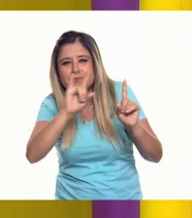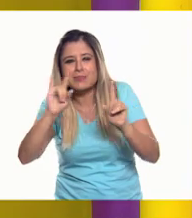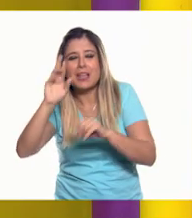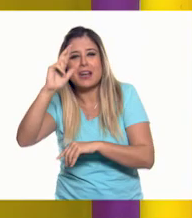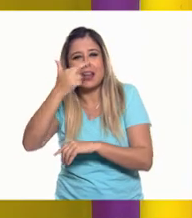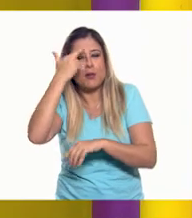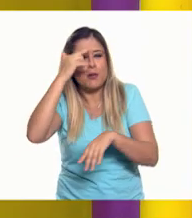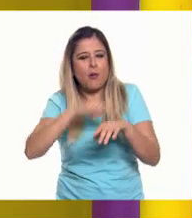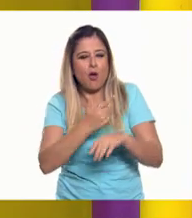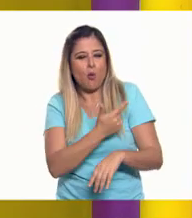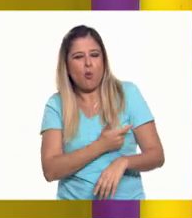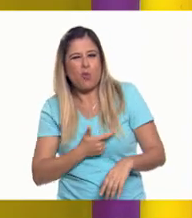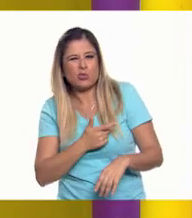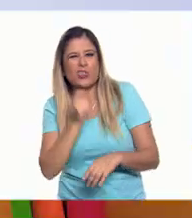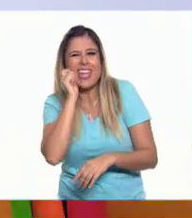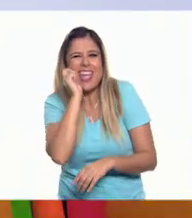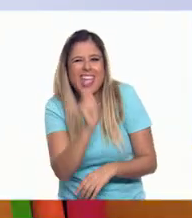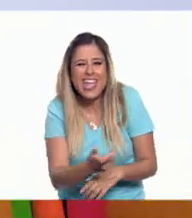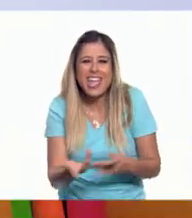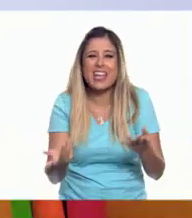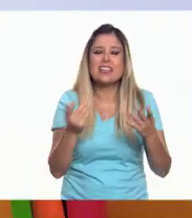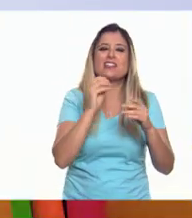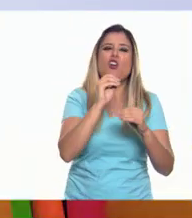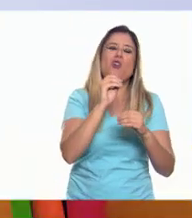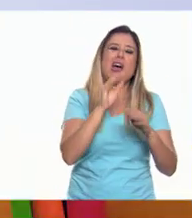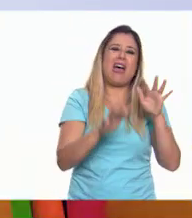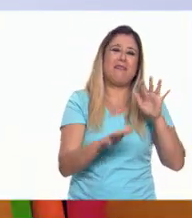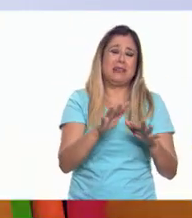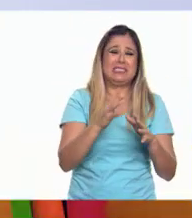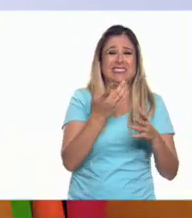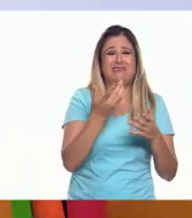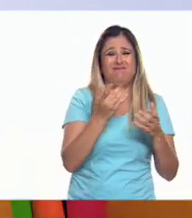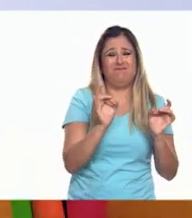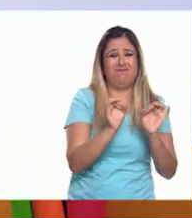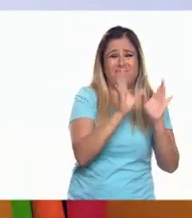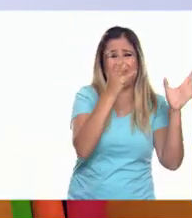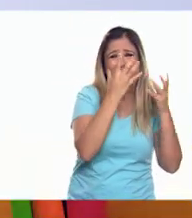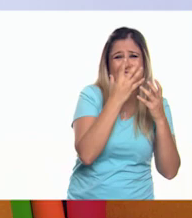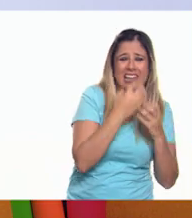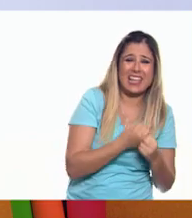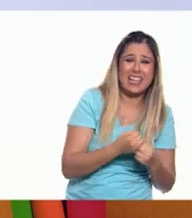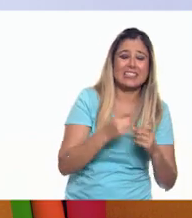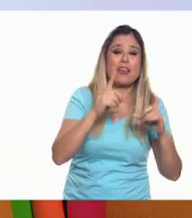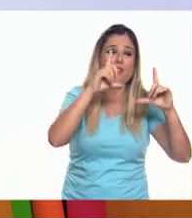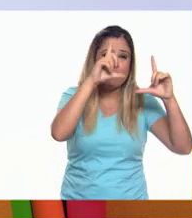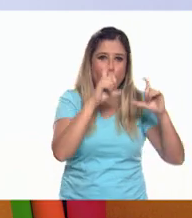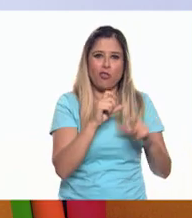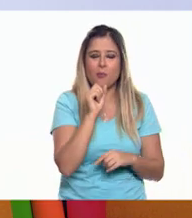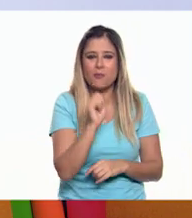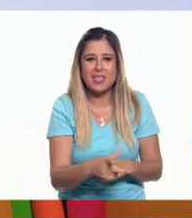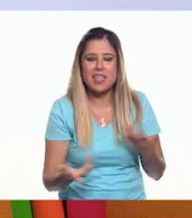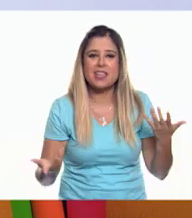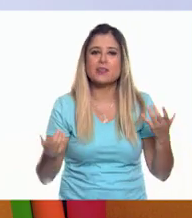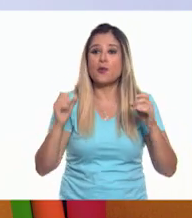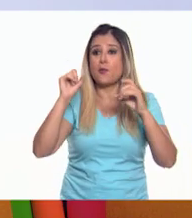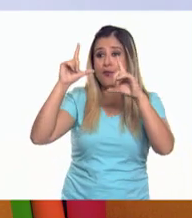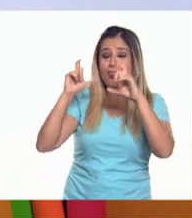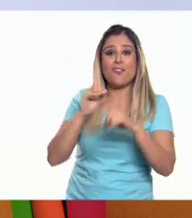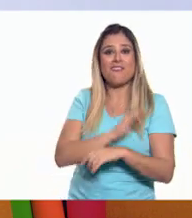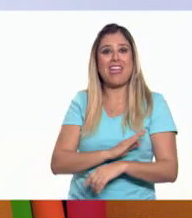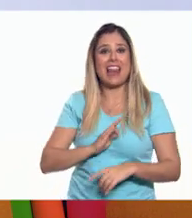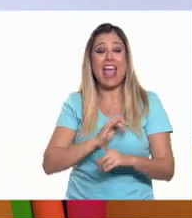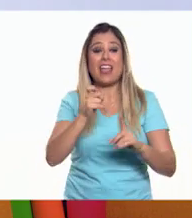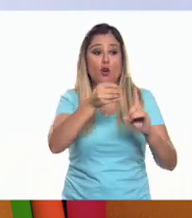también a lo mejor también momentos que no pudieron ser muy agradables, puede haber también en fotos. Es cierto, sí. Pero efectivamente las fotos en